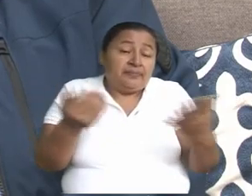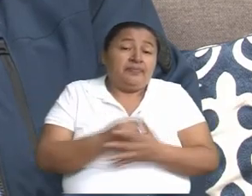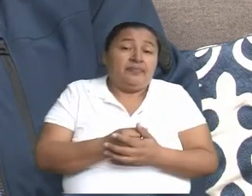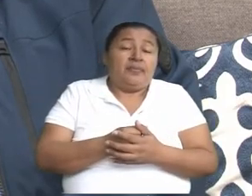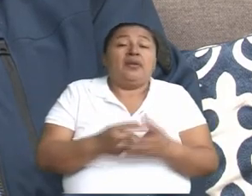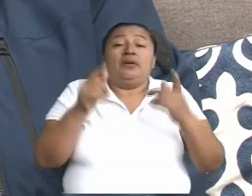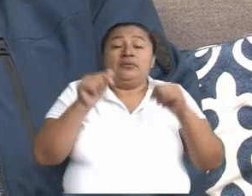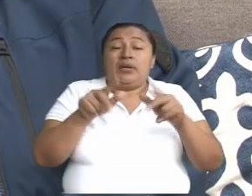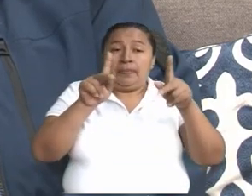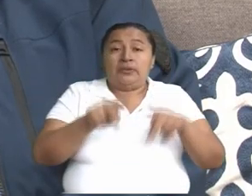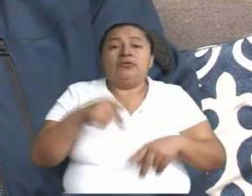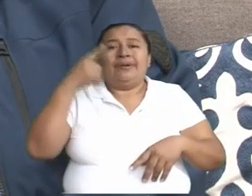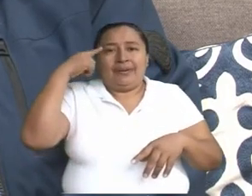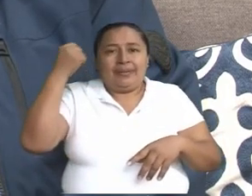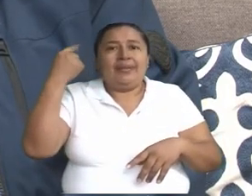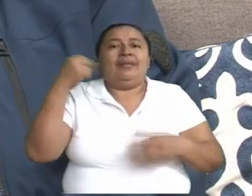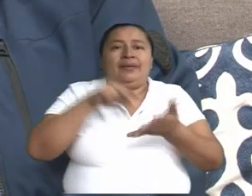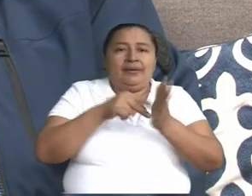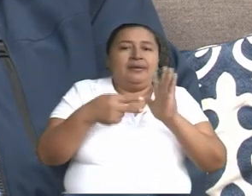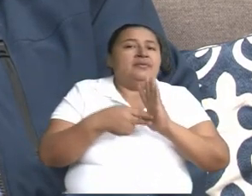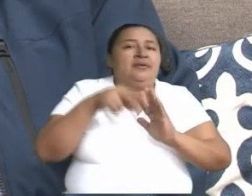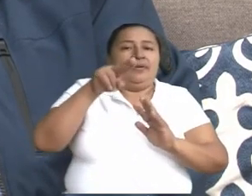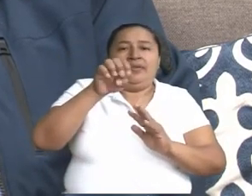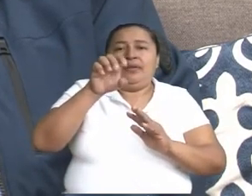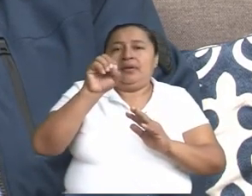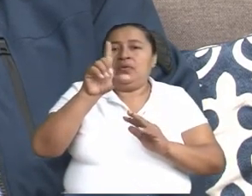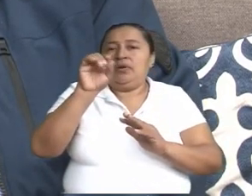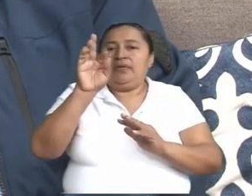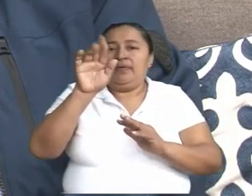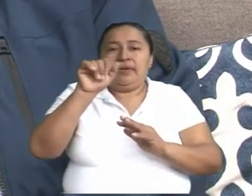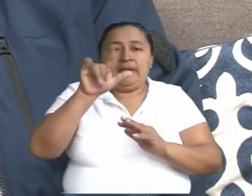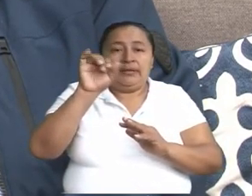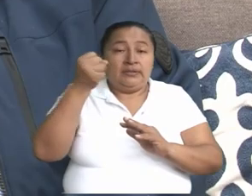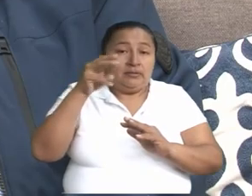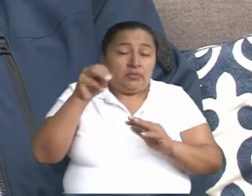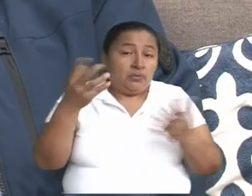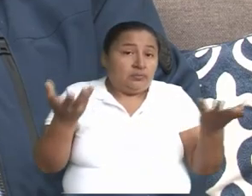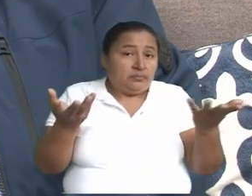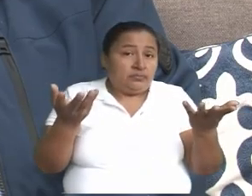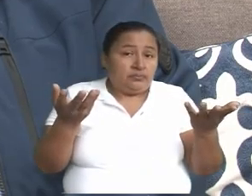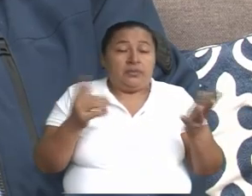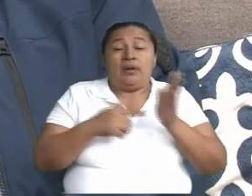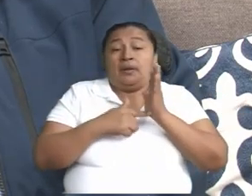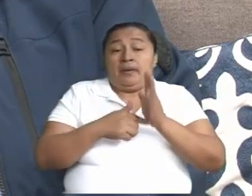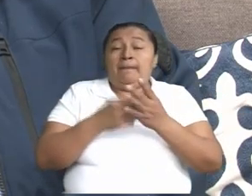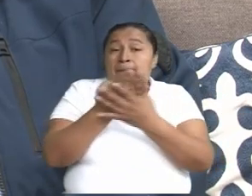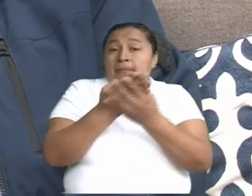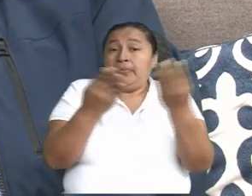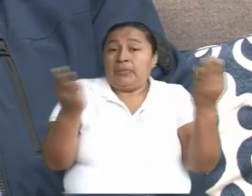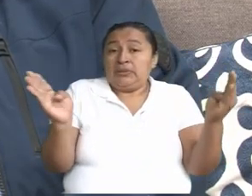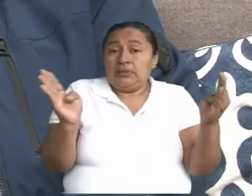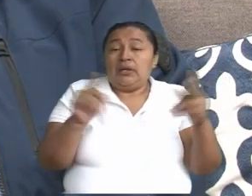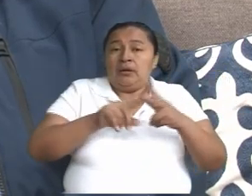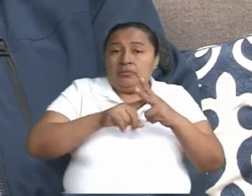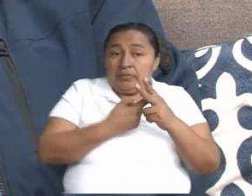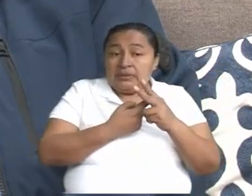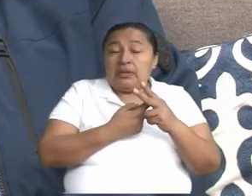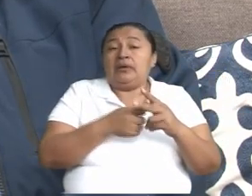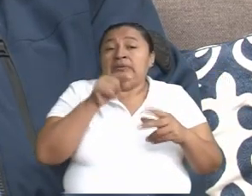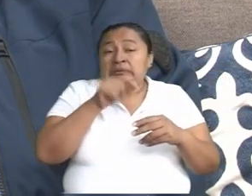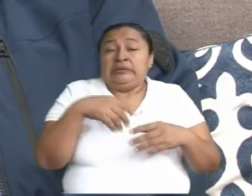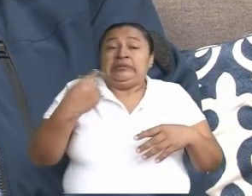la gente ya se dio cuenta de lo que es el neoliberalismo, ¿no? ¿Eh? En Brasil ya están empezando a morder el leño,